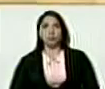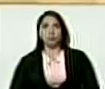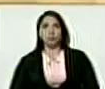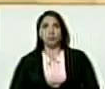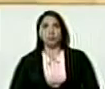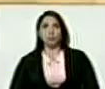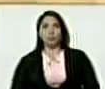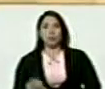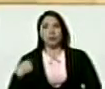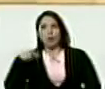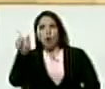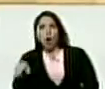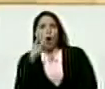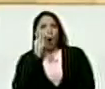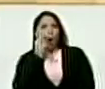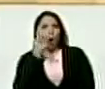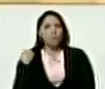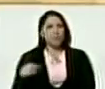tenía,